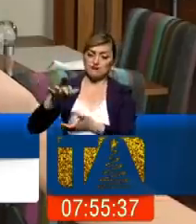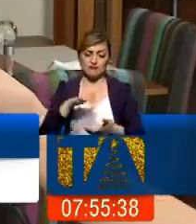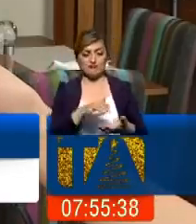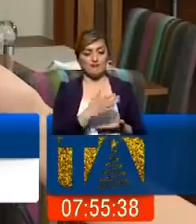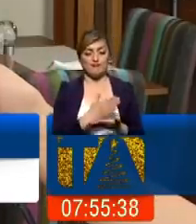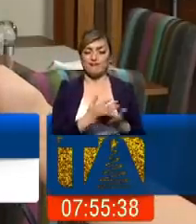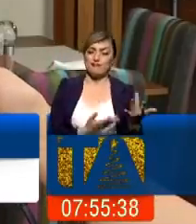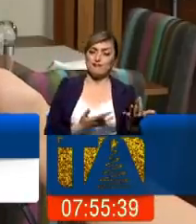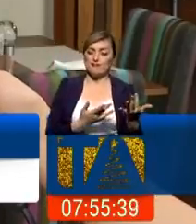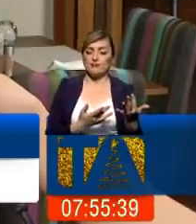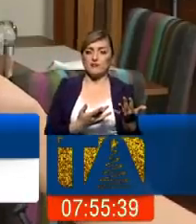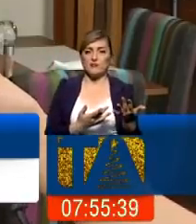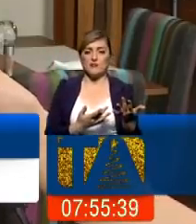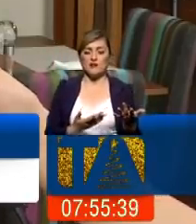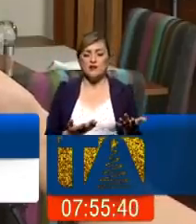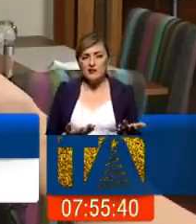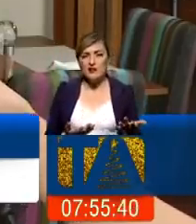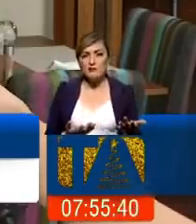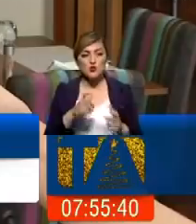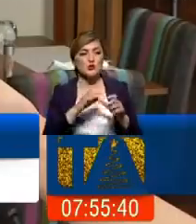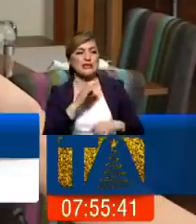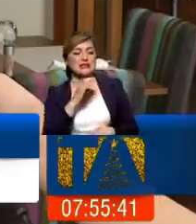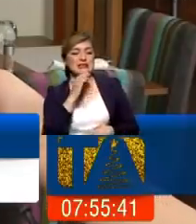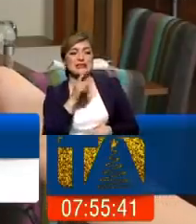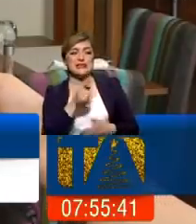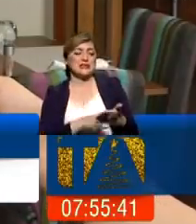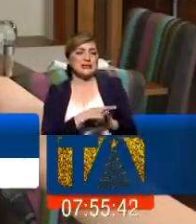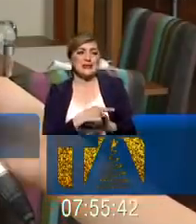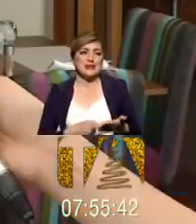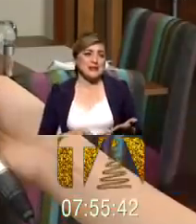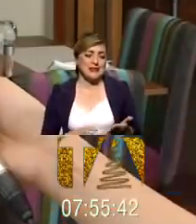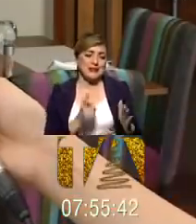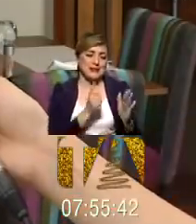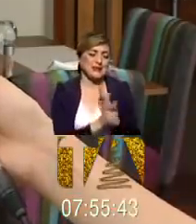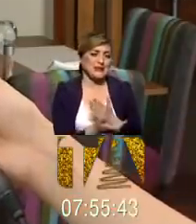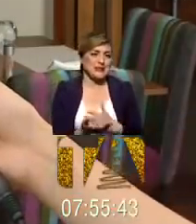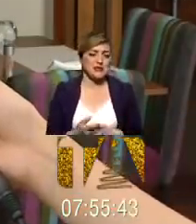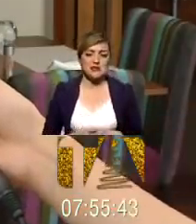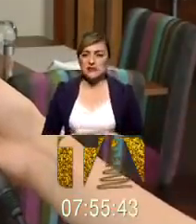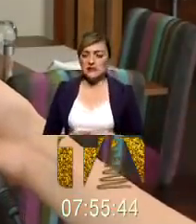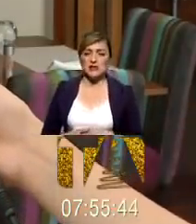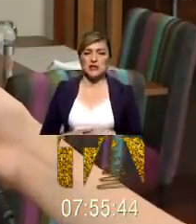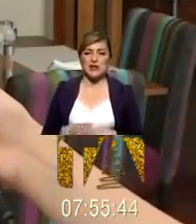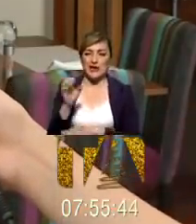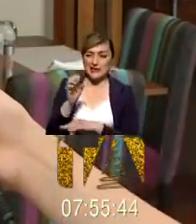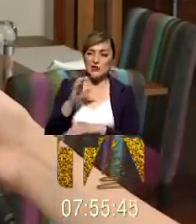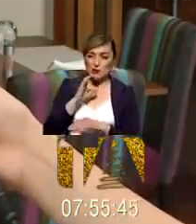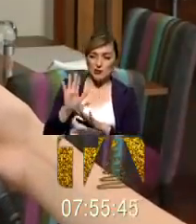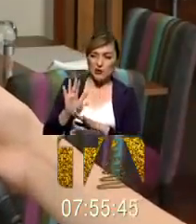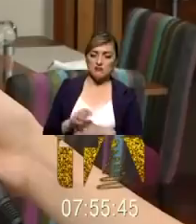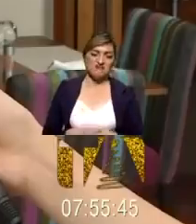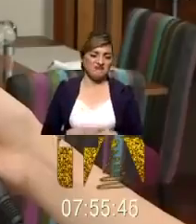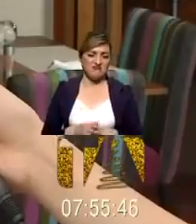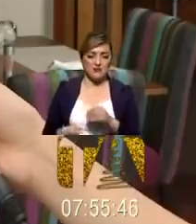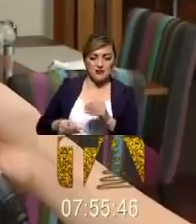mayor y nosotros como marca no podemos decir, se queda como un crédito para que haga su cena en enero. Tenemos que